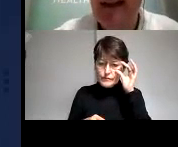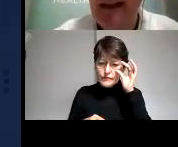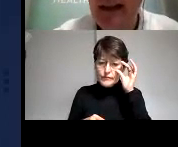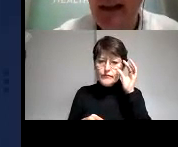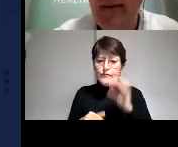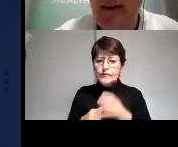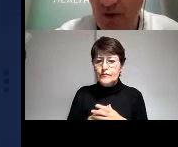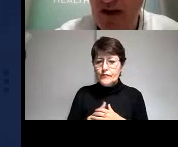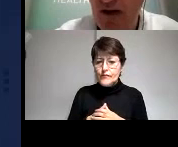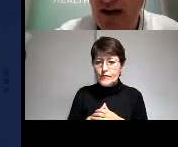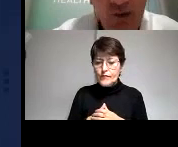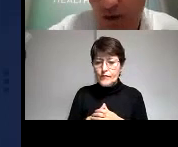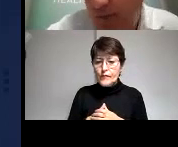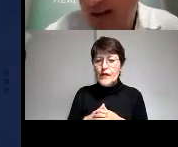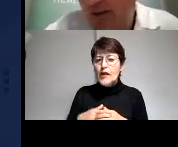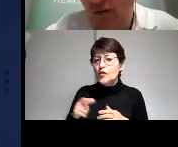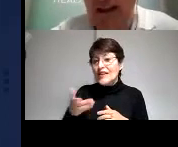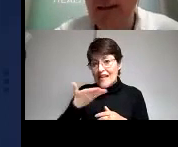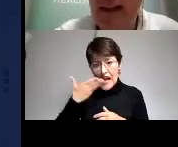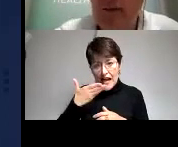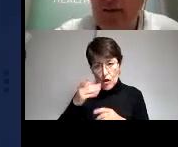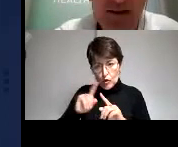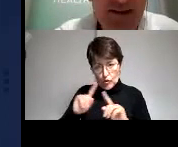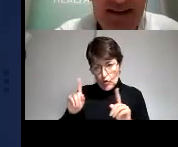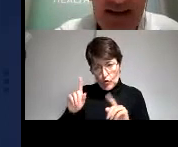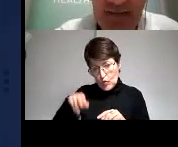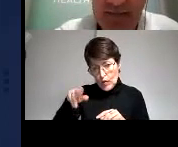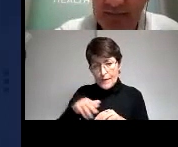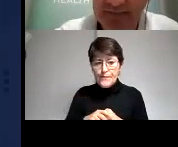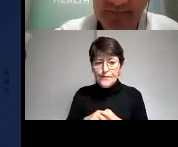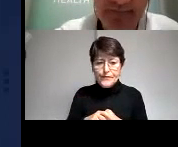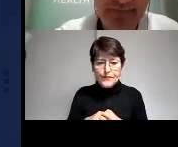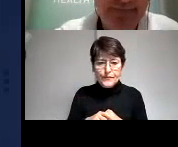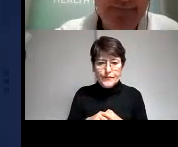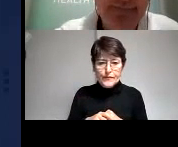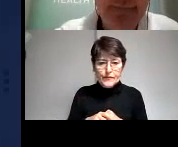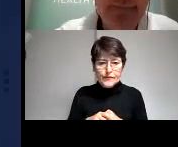evitar exponerlo al calor porque perderíamos completamente las funciones que tiene.